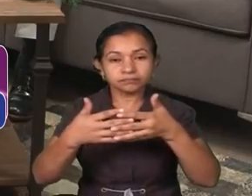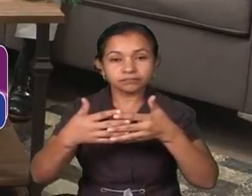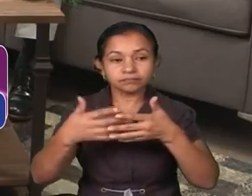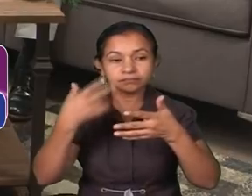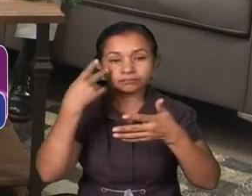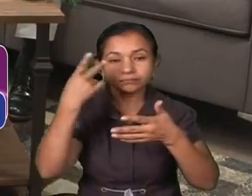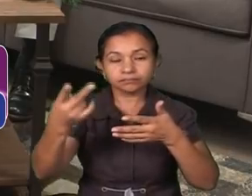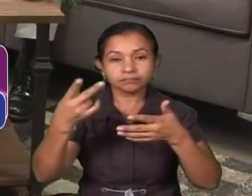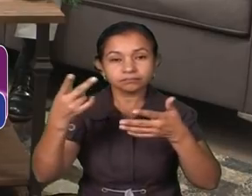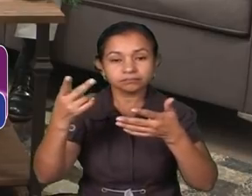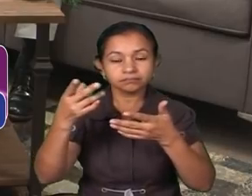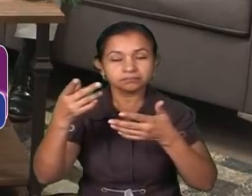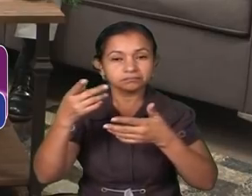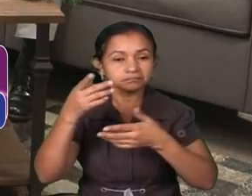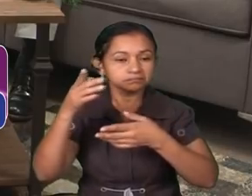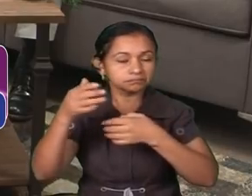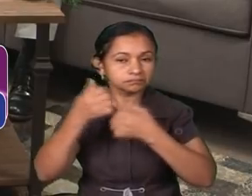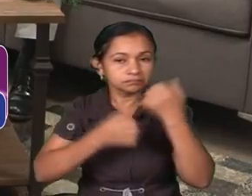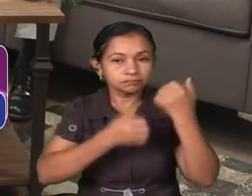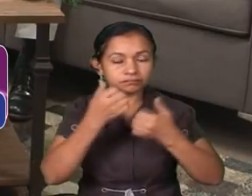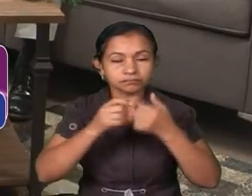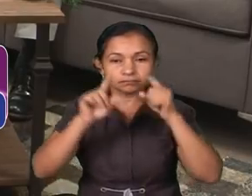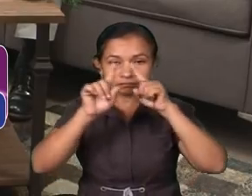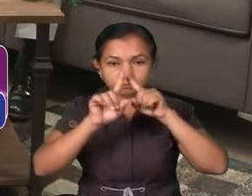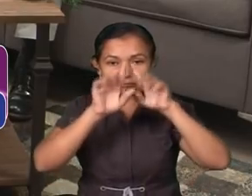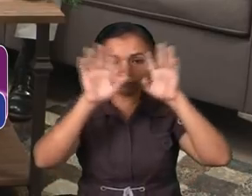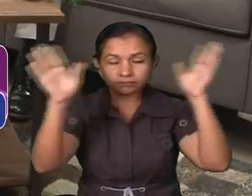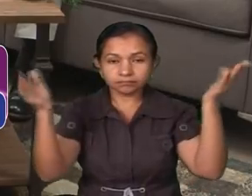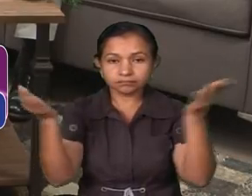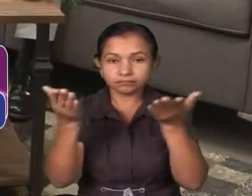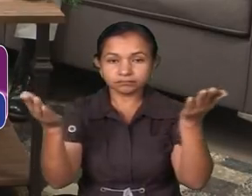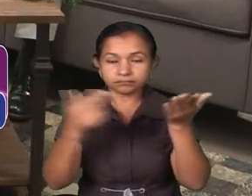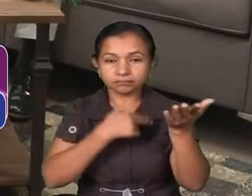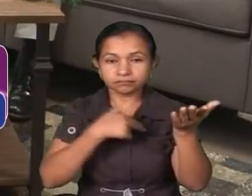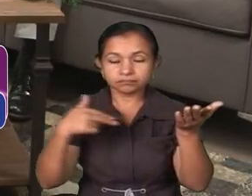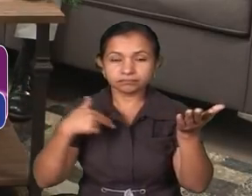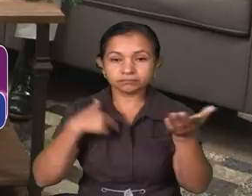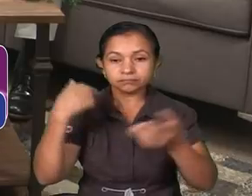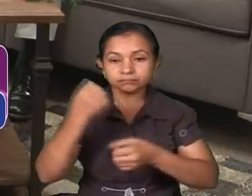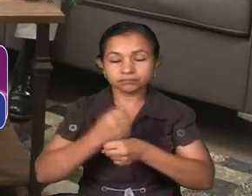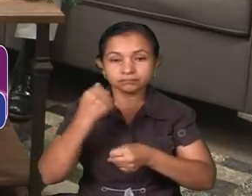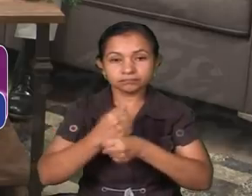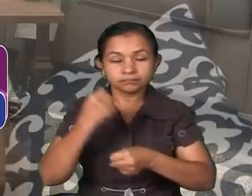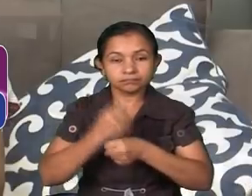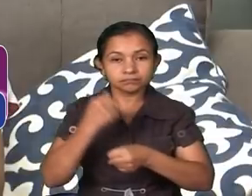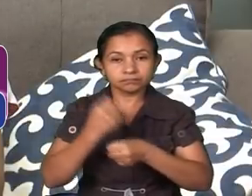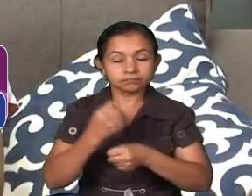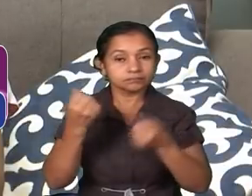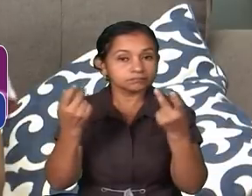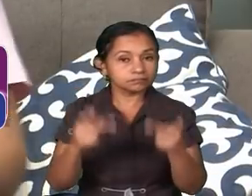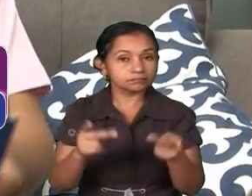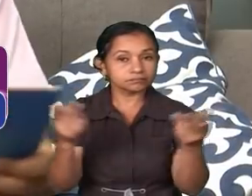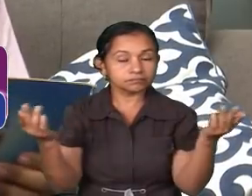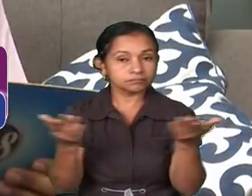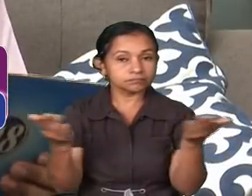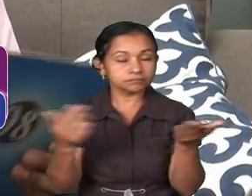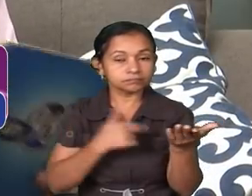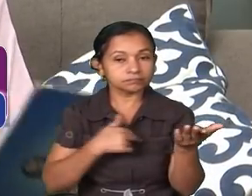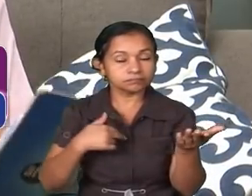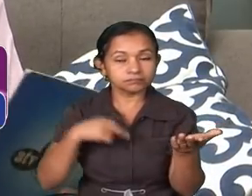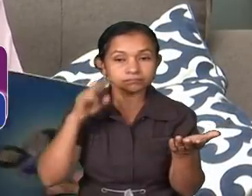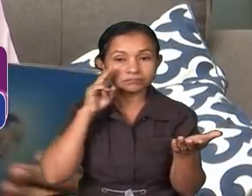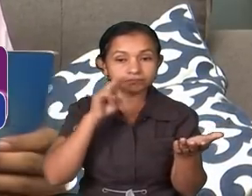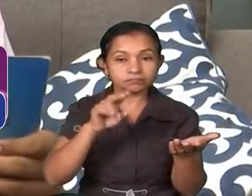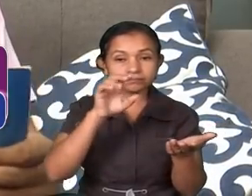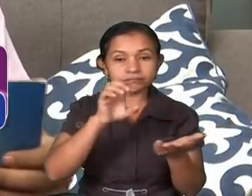visión política sesgada y con una misión clara de cómo iban a ser los lineamientos de trabajo? Pero, ¿cómo ve el comandante